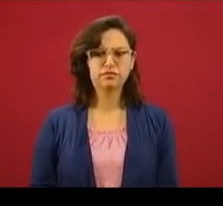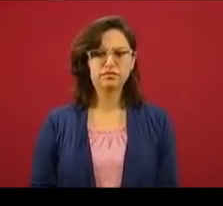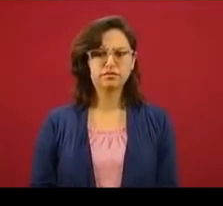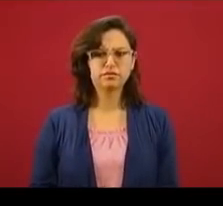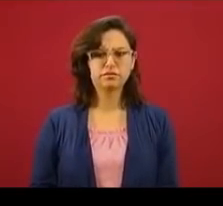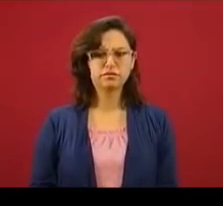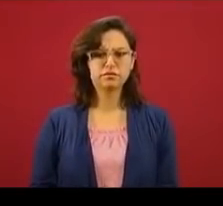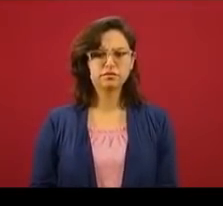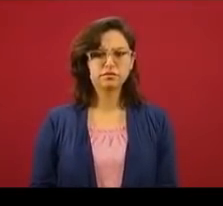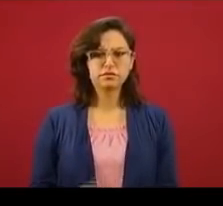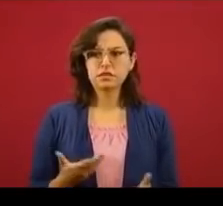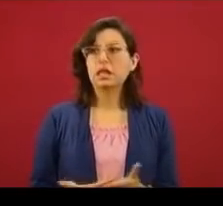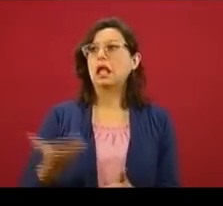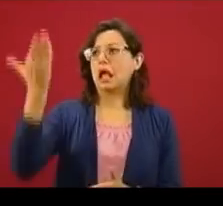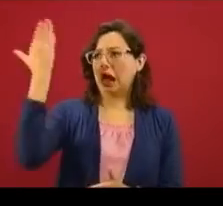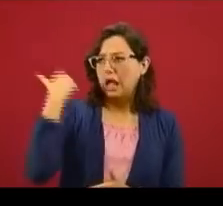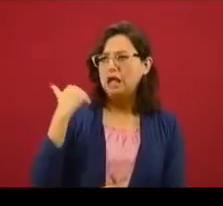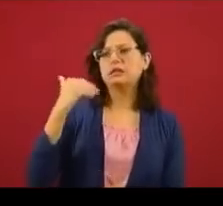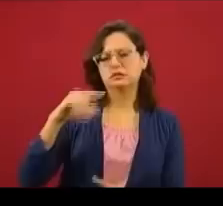a actuar como era antes.